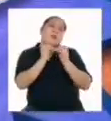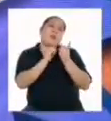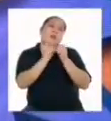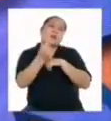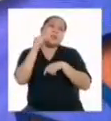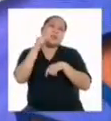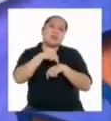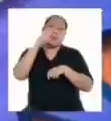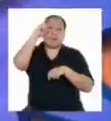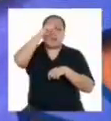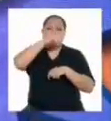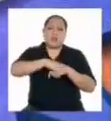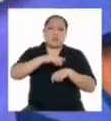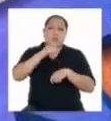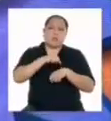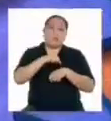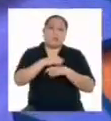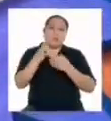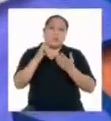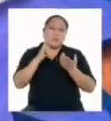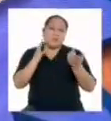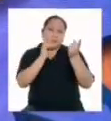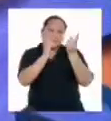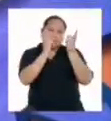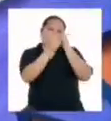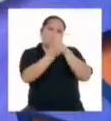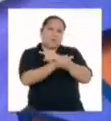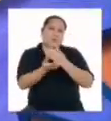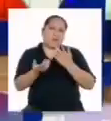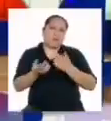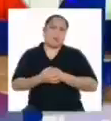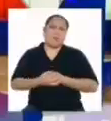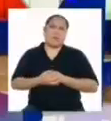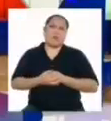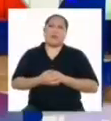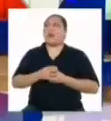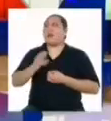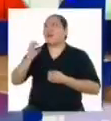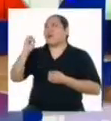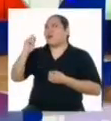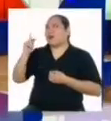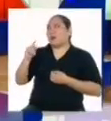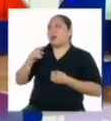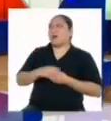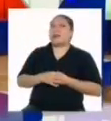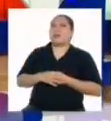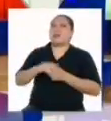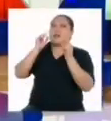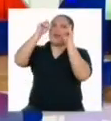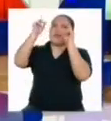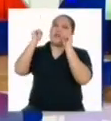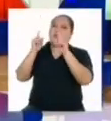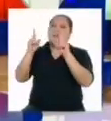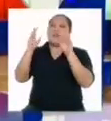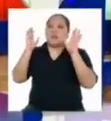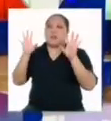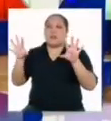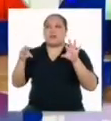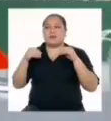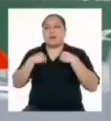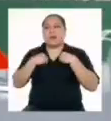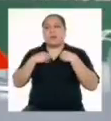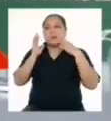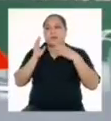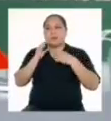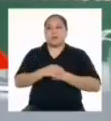esta situación que está bien difícil. Tenemos que reinventarnos. Está bien, Don Acertijo. Reto